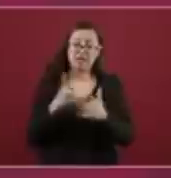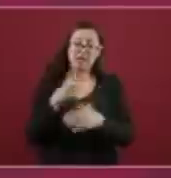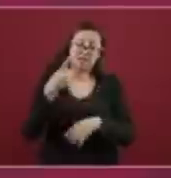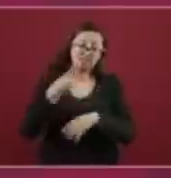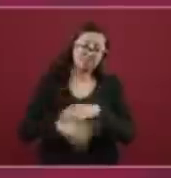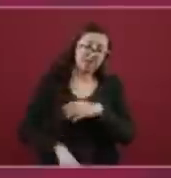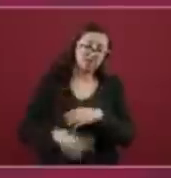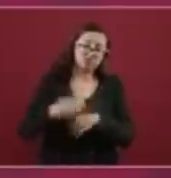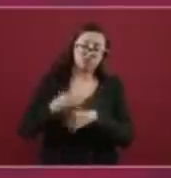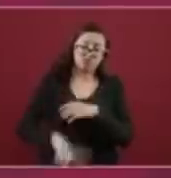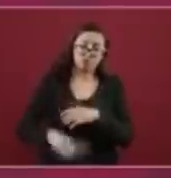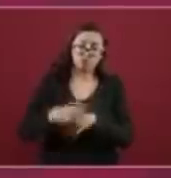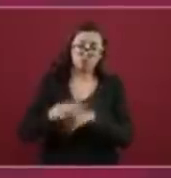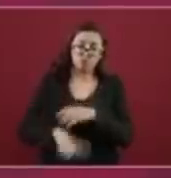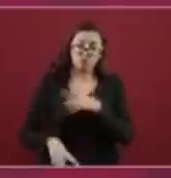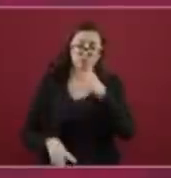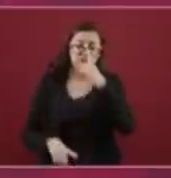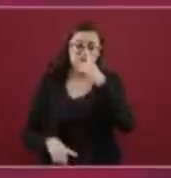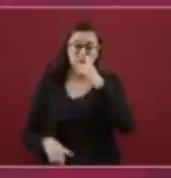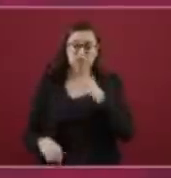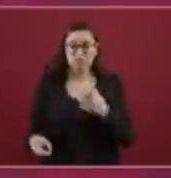las drogas que se están